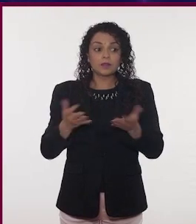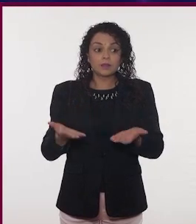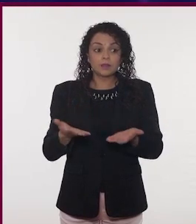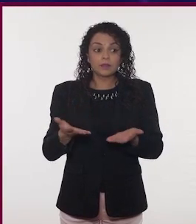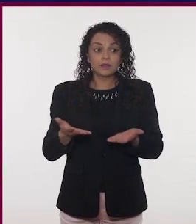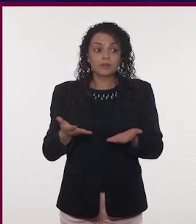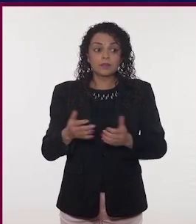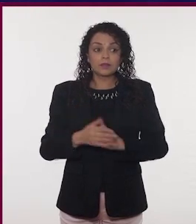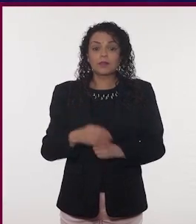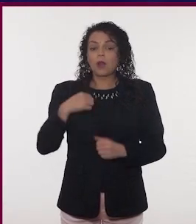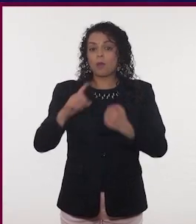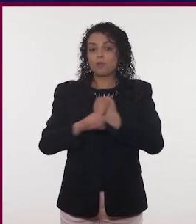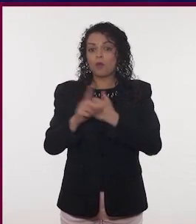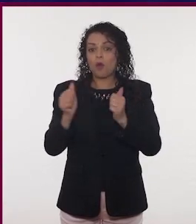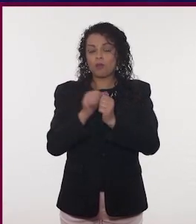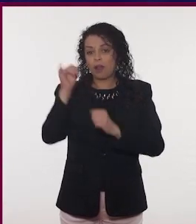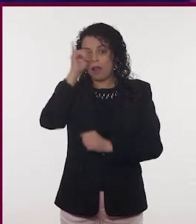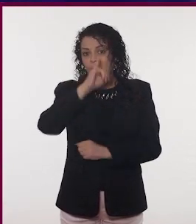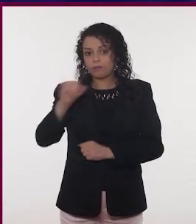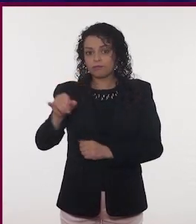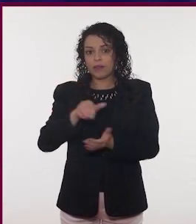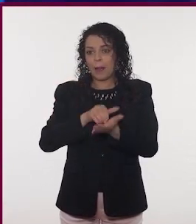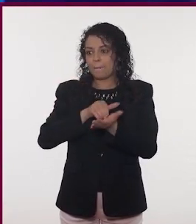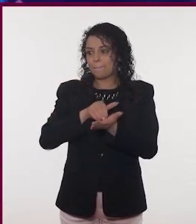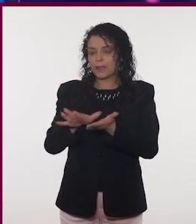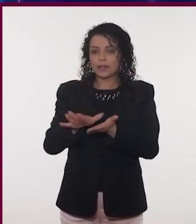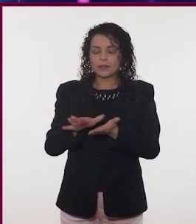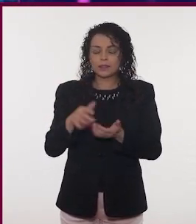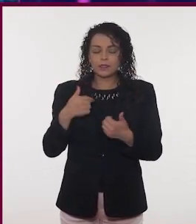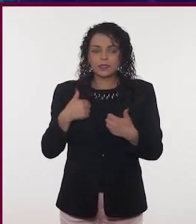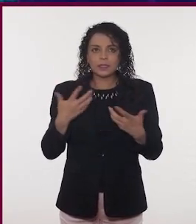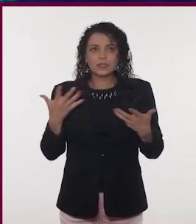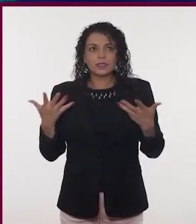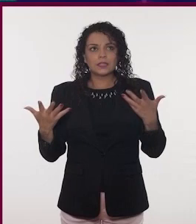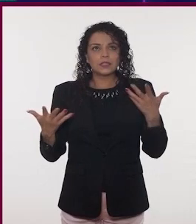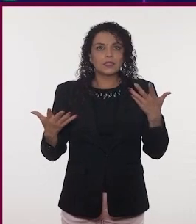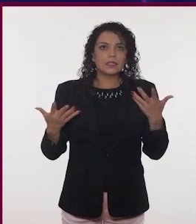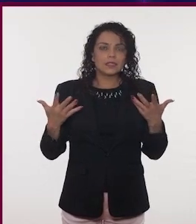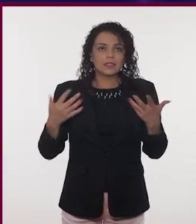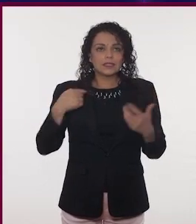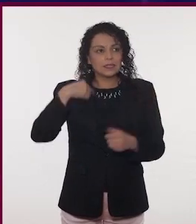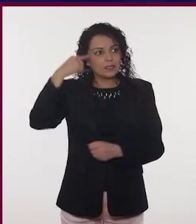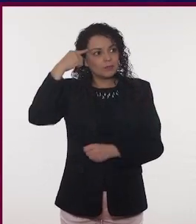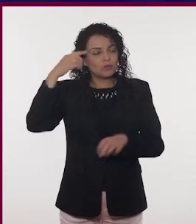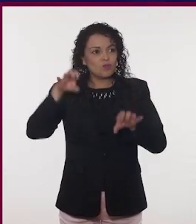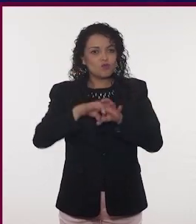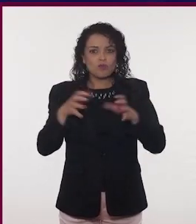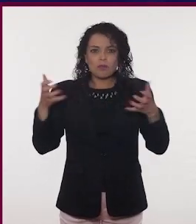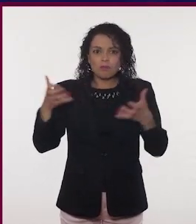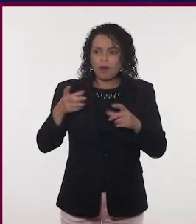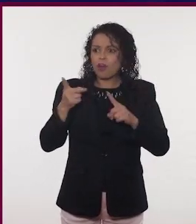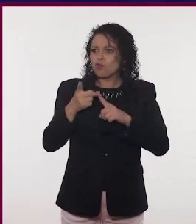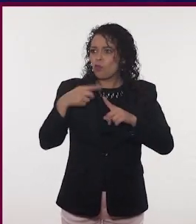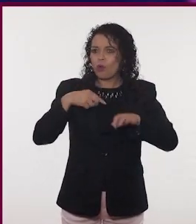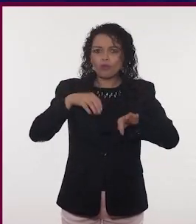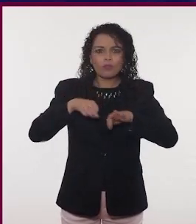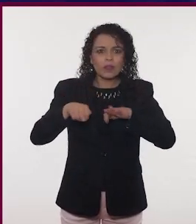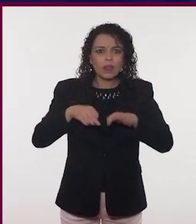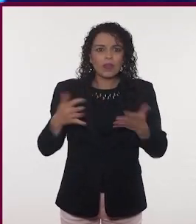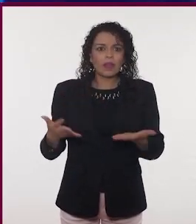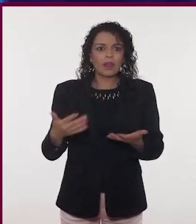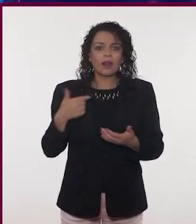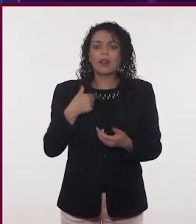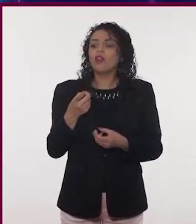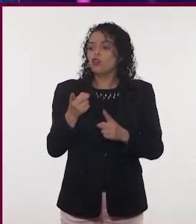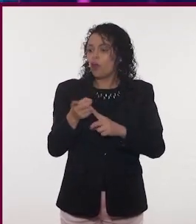jefa y me sacaron de mi zona de confort. No sabía qué iba a hacer, no sabía dónde iba a trabajar, de qué iba a